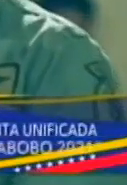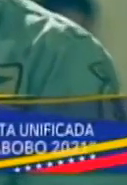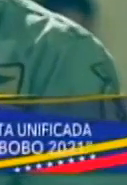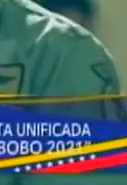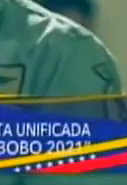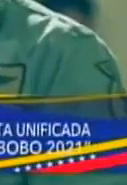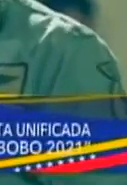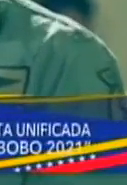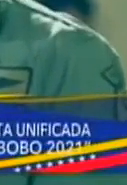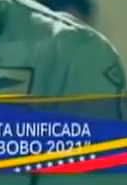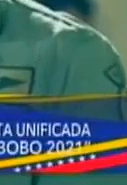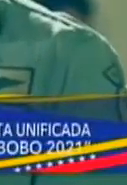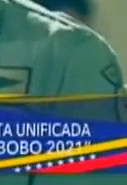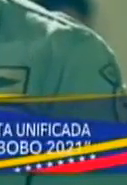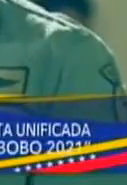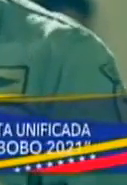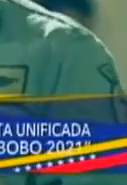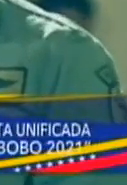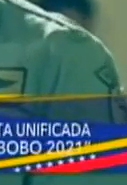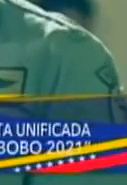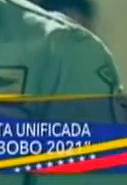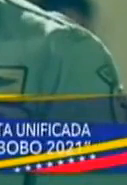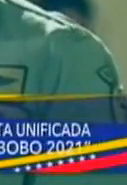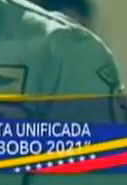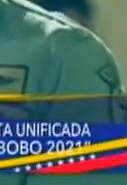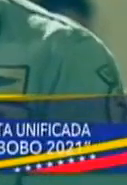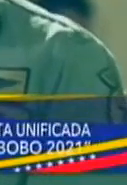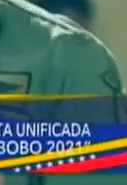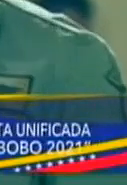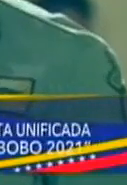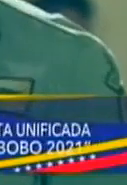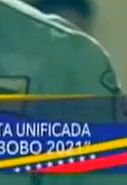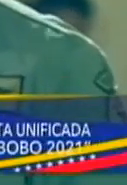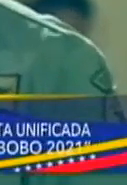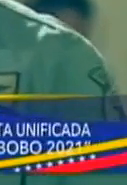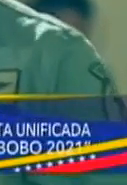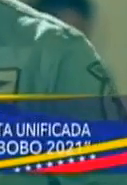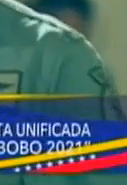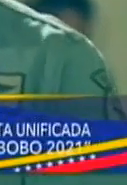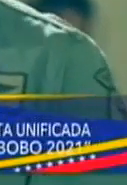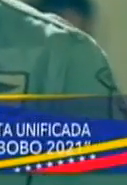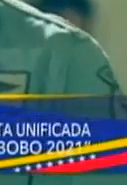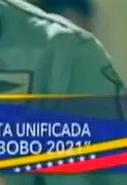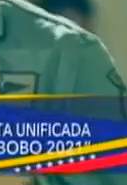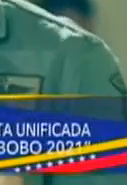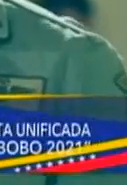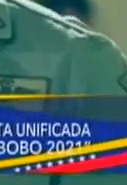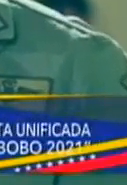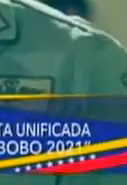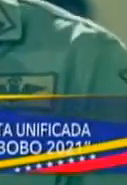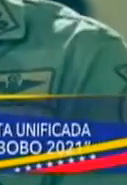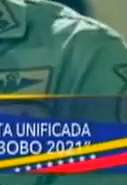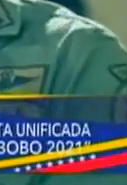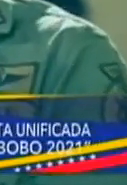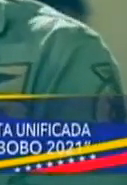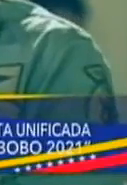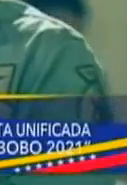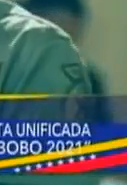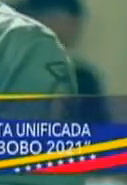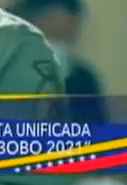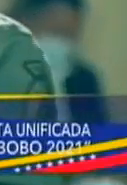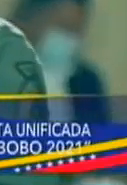las próximas horas más organizadamente, más metódicamente, como siempre lo hemos hecho, para el aprendizaje, para las lecciones